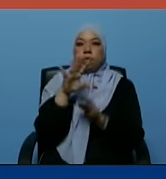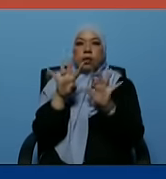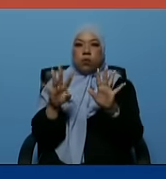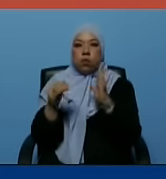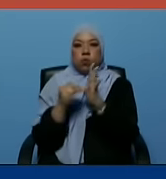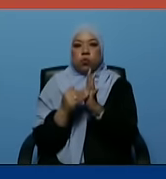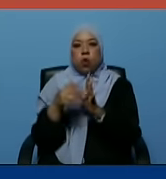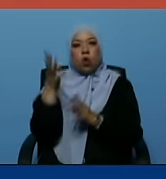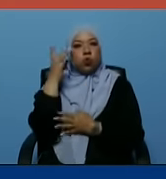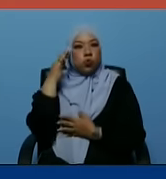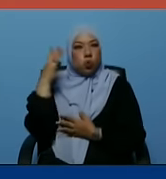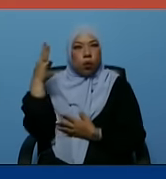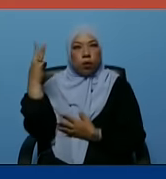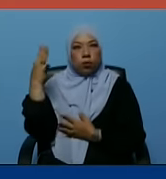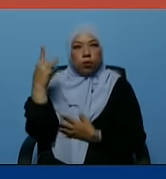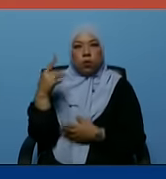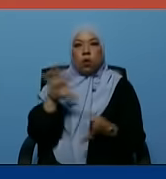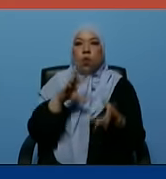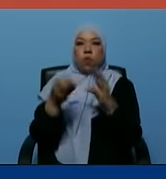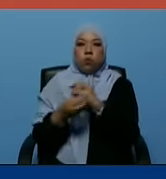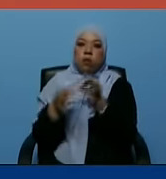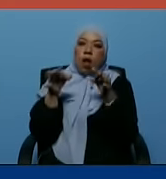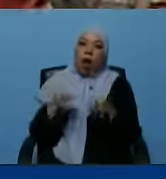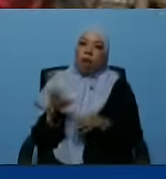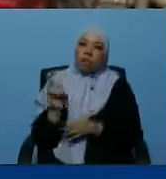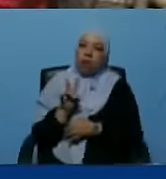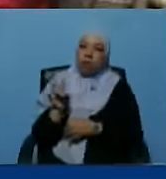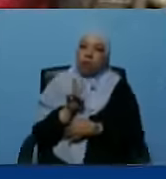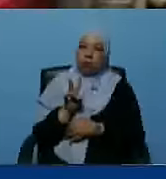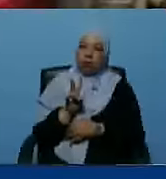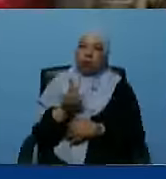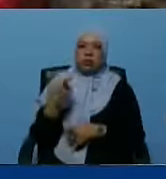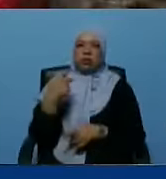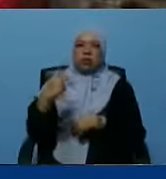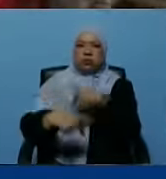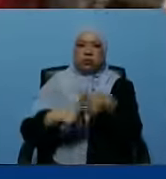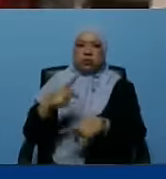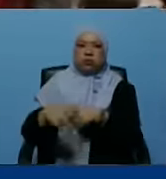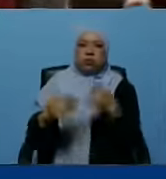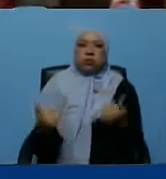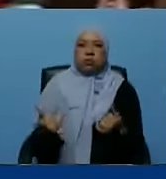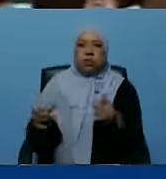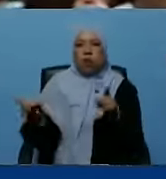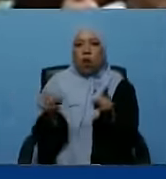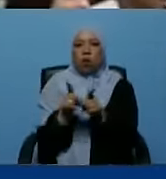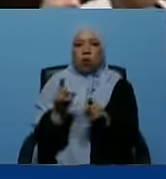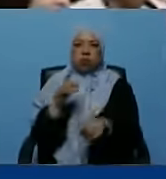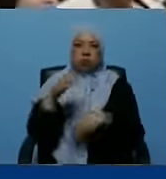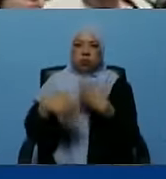1.459.000 sueños convertidos en realidad en un periodo muy corto.